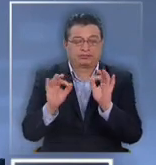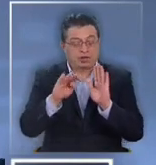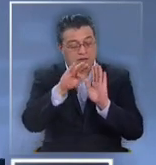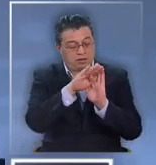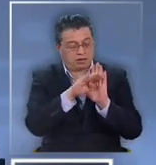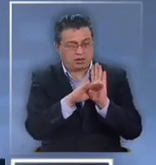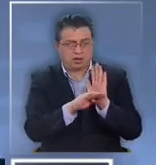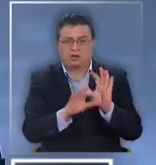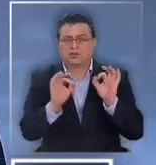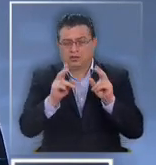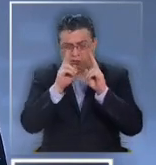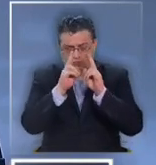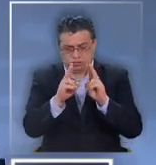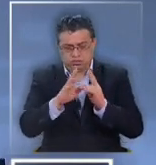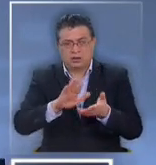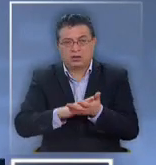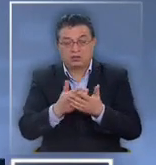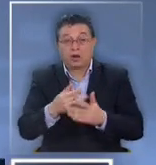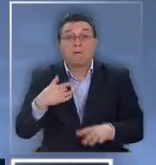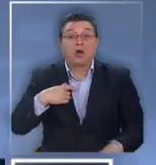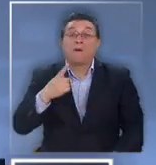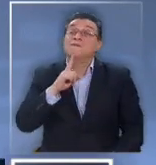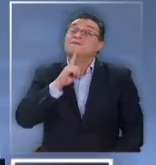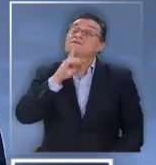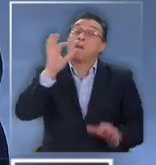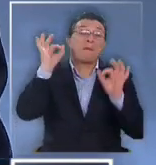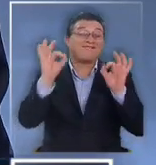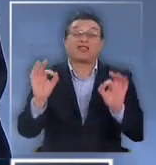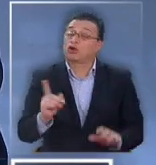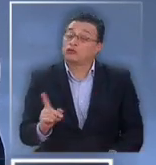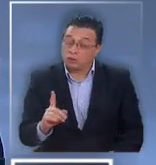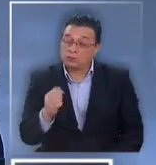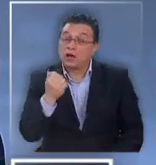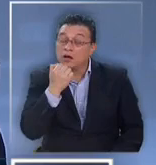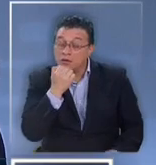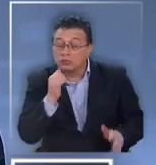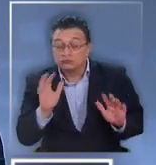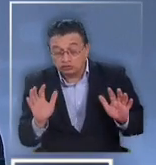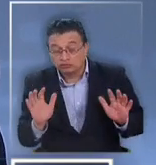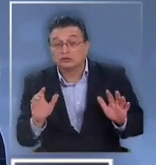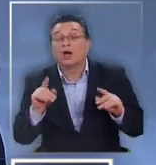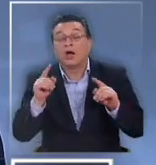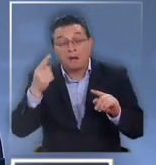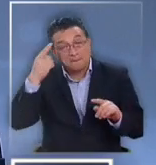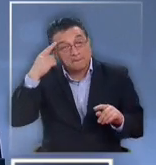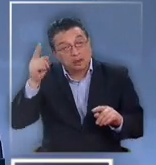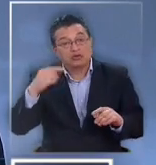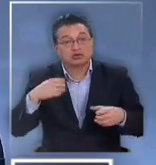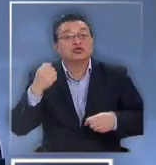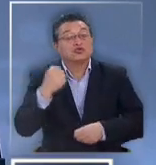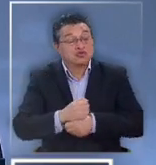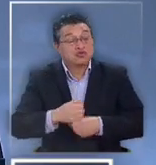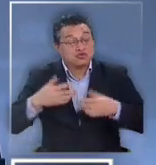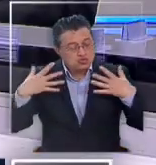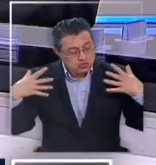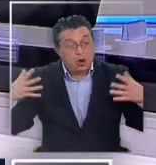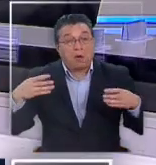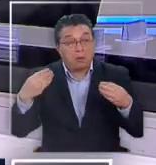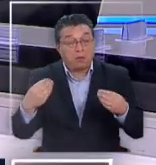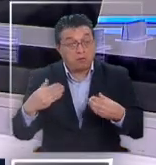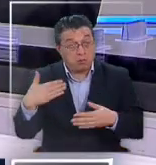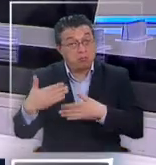sanitarios no somos infalibles pero se ha hecho un esfuerzo enorme y ya resultados en general